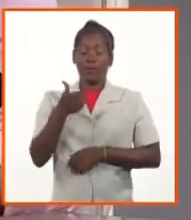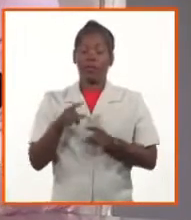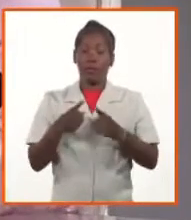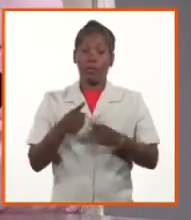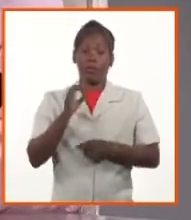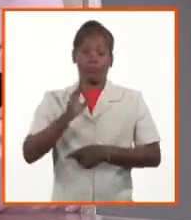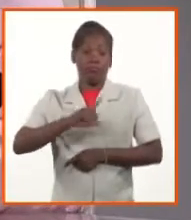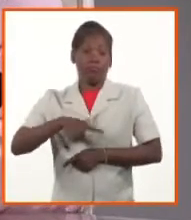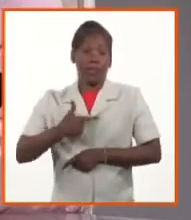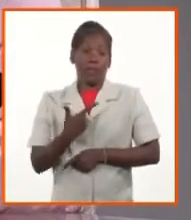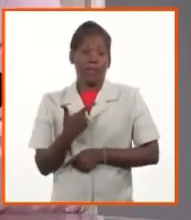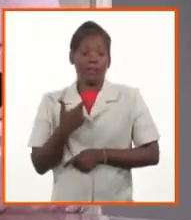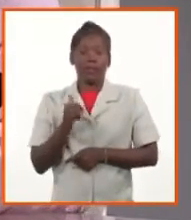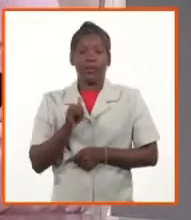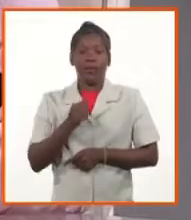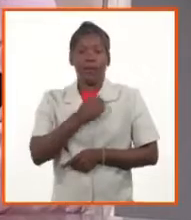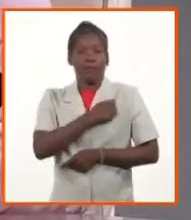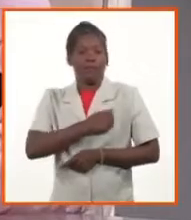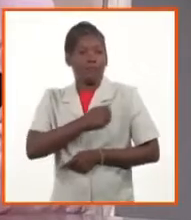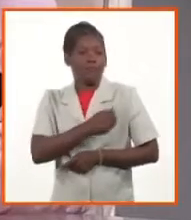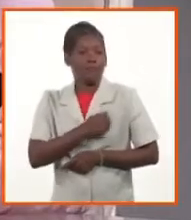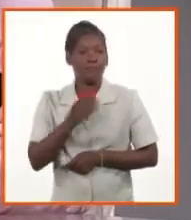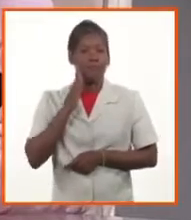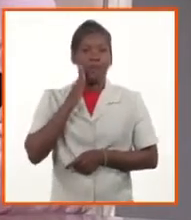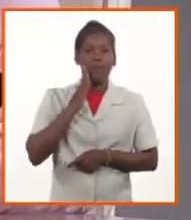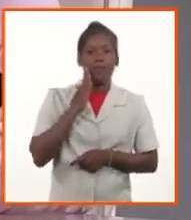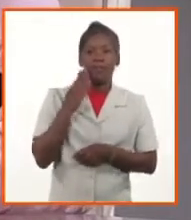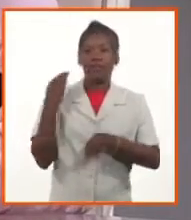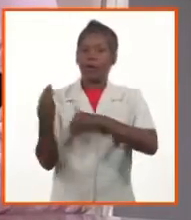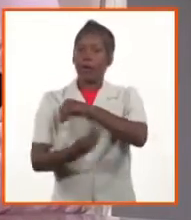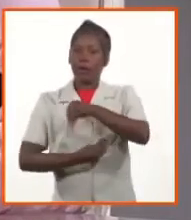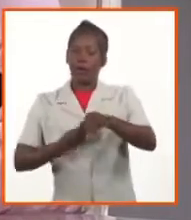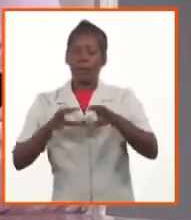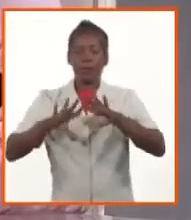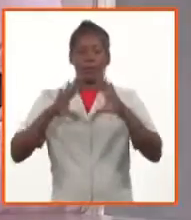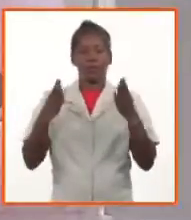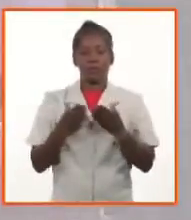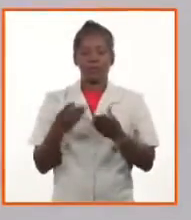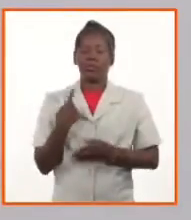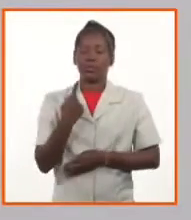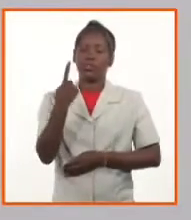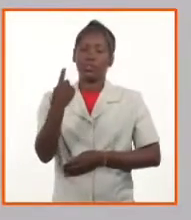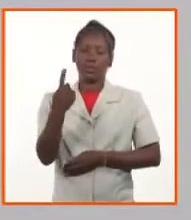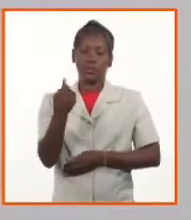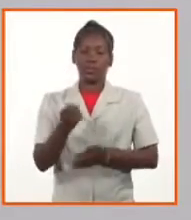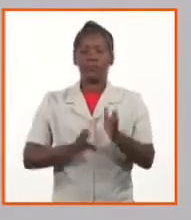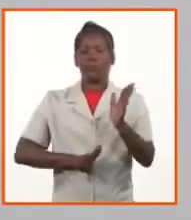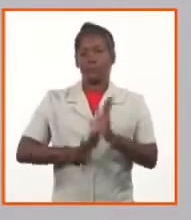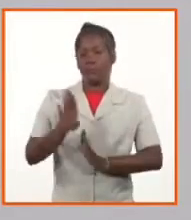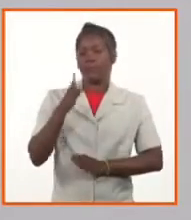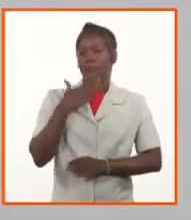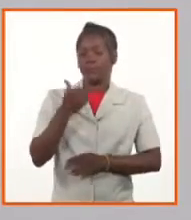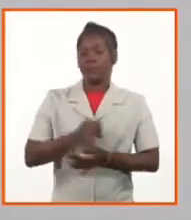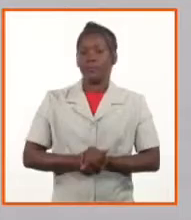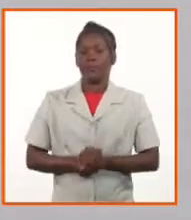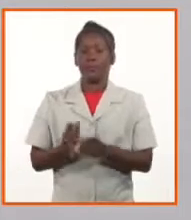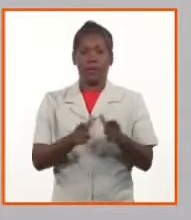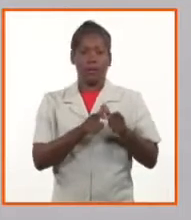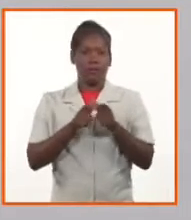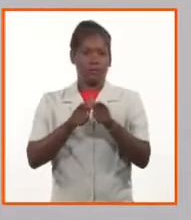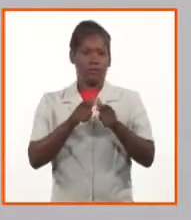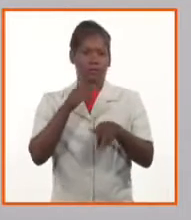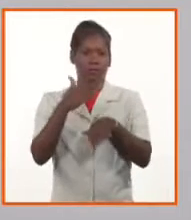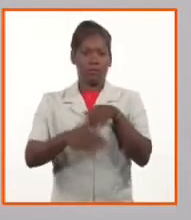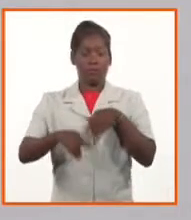sensibilizar y tiene la capacidad de transformar. Y eso es lo que necesitamos. Desde la Asociación Hermanos Ahí en Pinar del